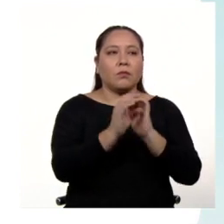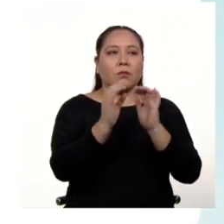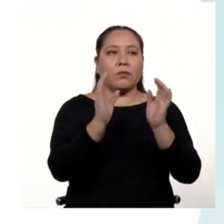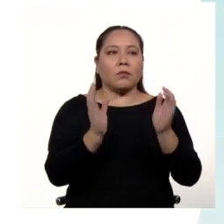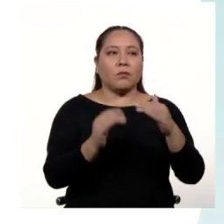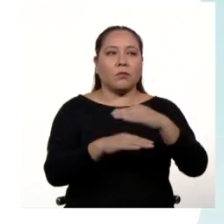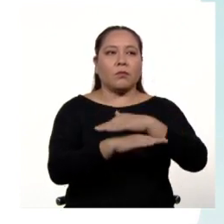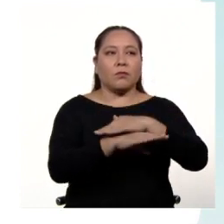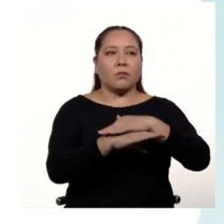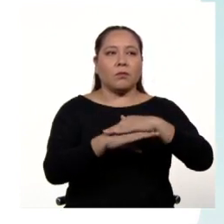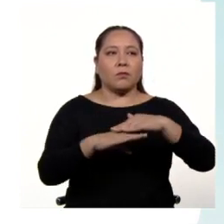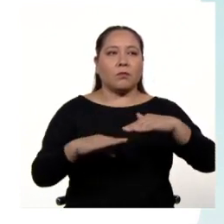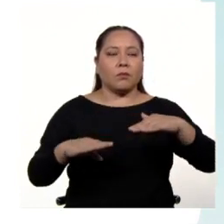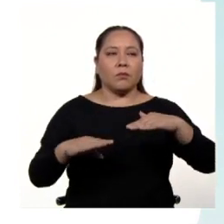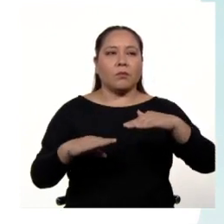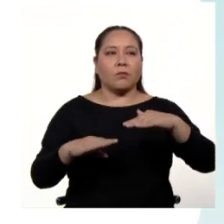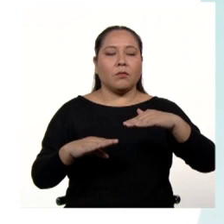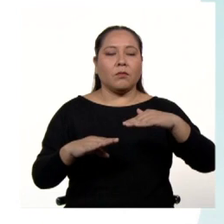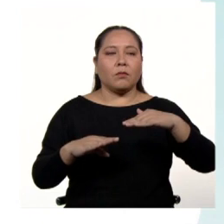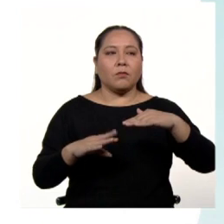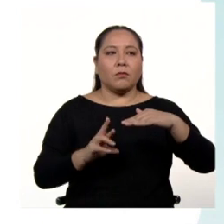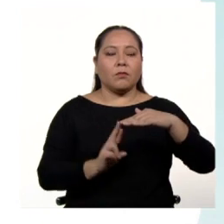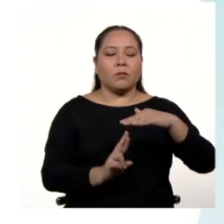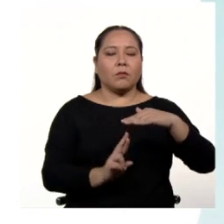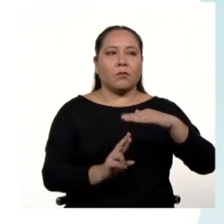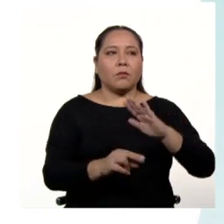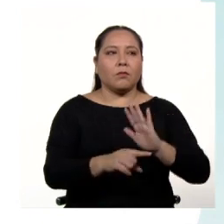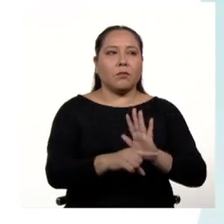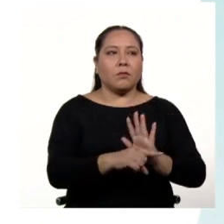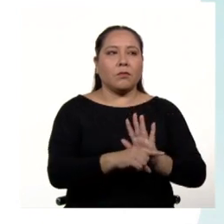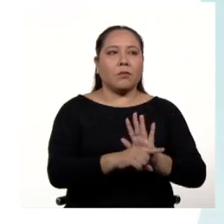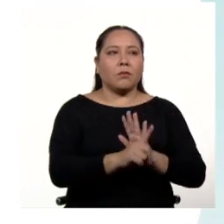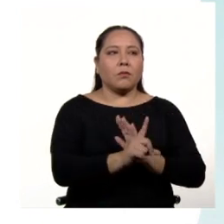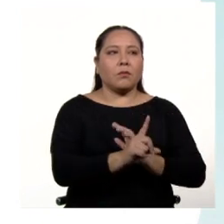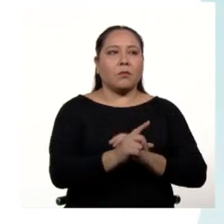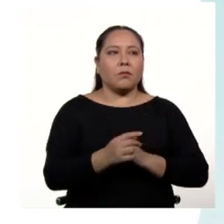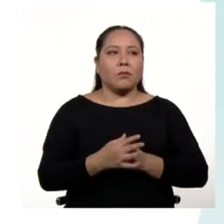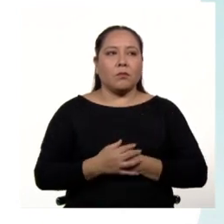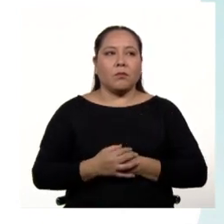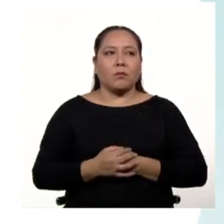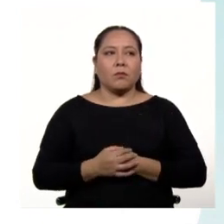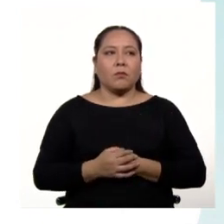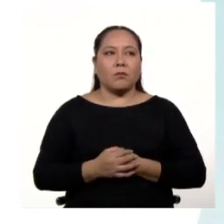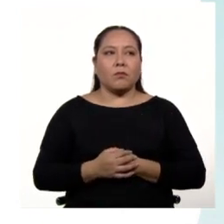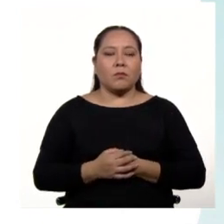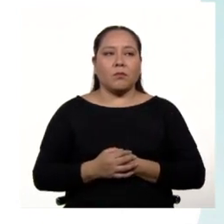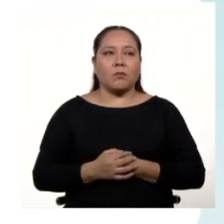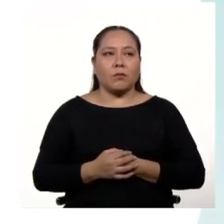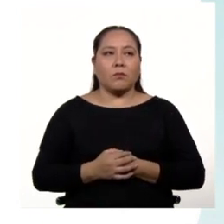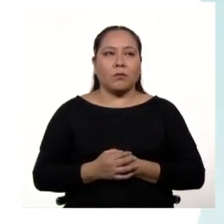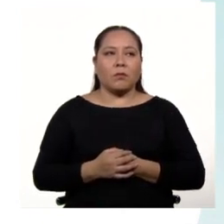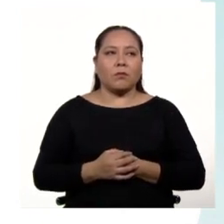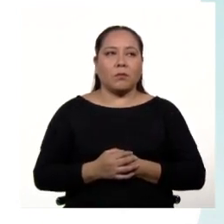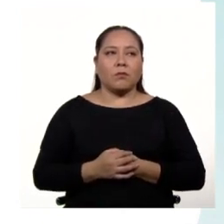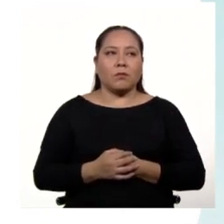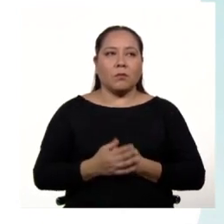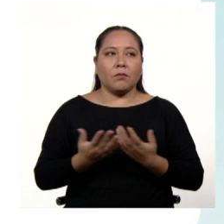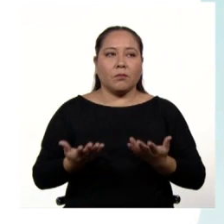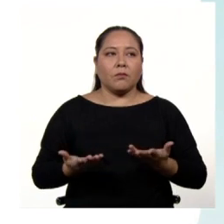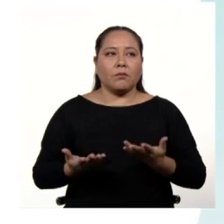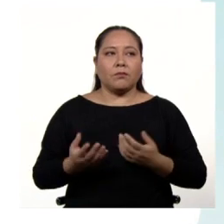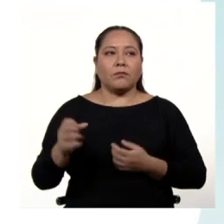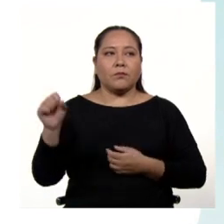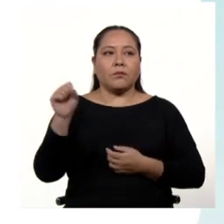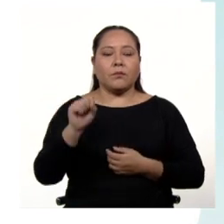términos n menos 1 entre la sustracción de la razón r menos 1, donde